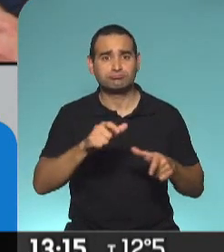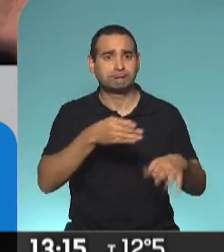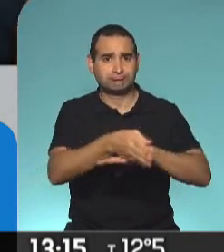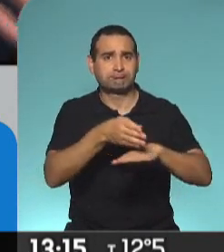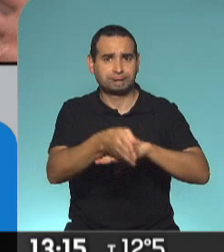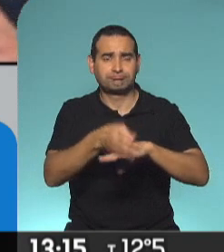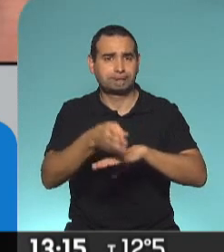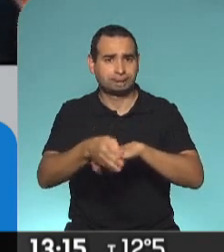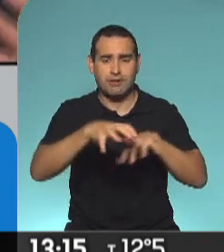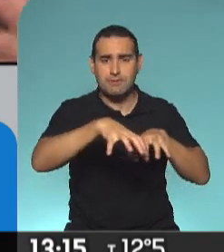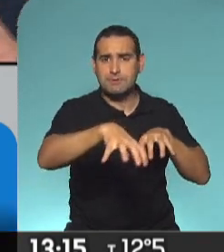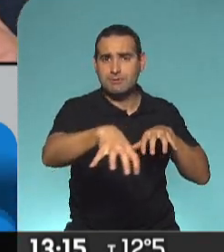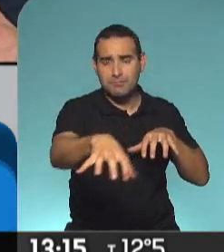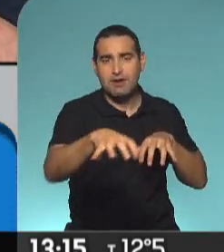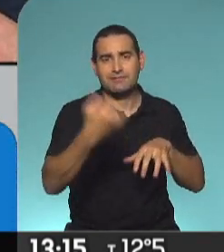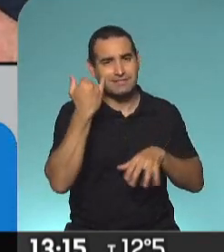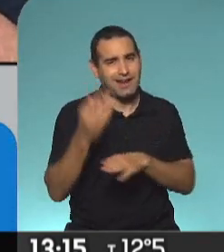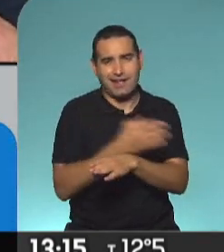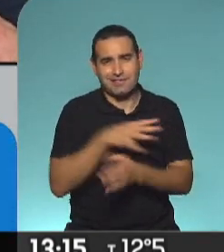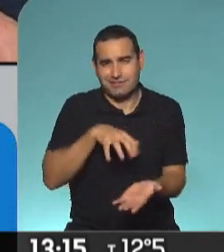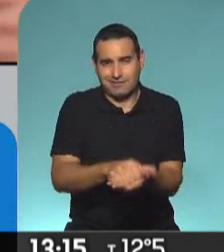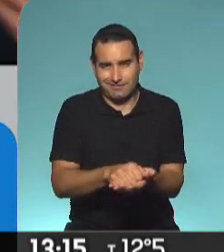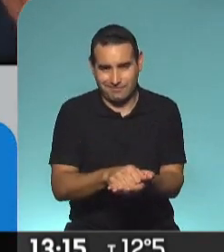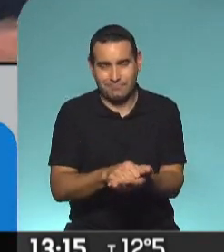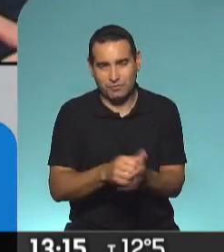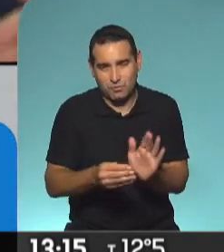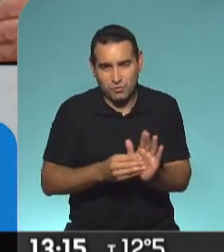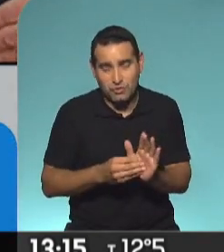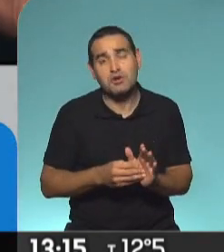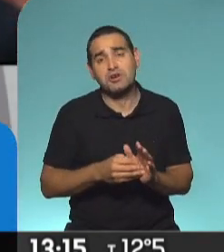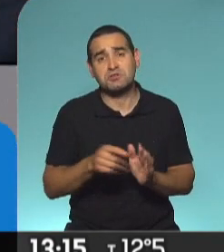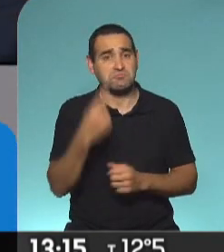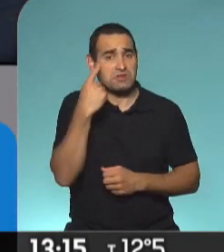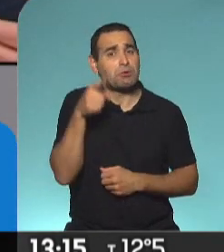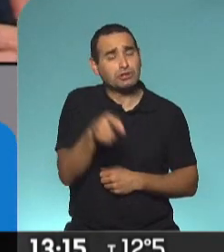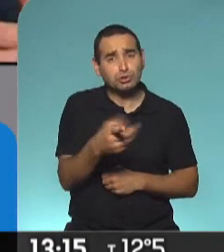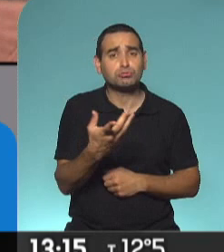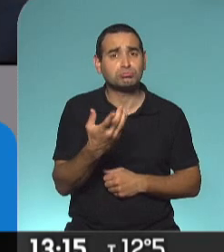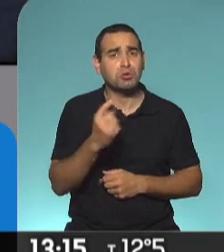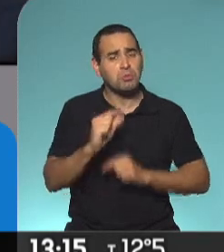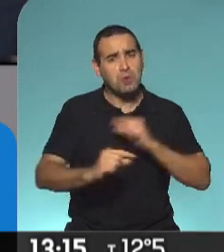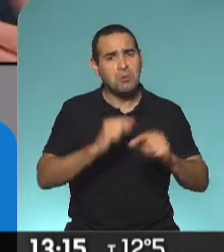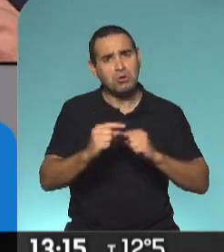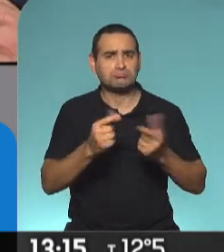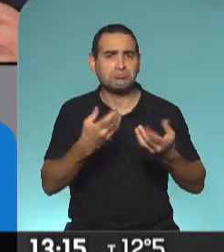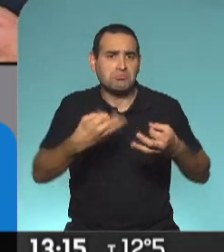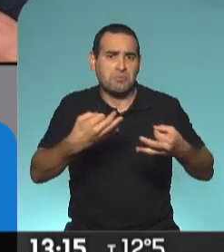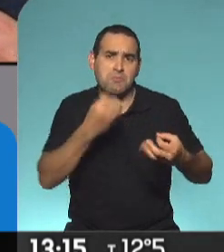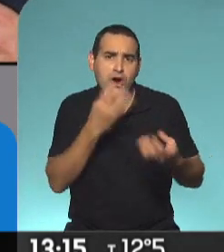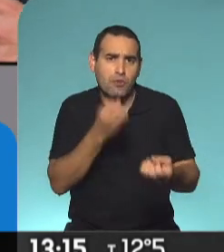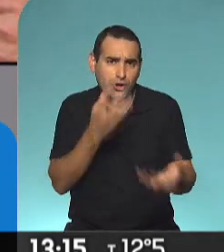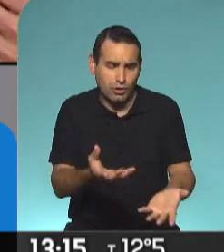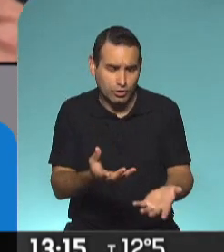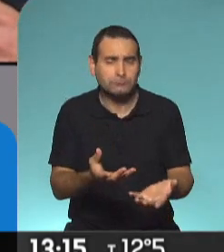terminales a las estaciones de trenes con la reserva previamente hecha con lo cual entendemos que eso que se va a ir esté haciendo más fluido seguramente los próximos días